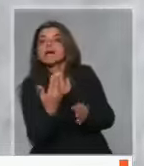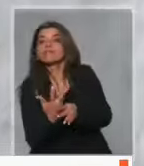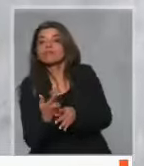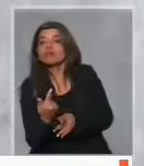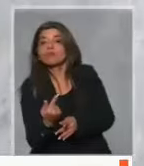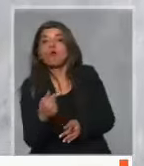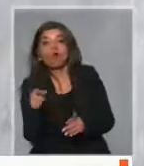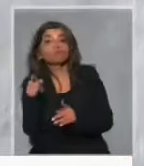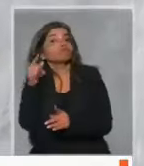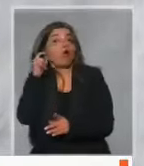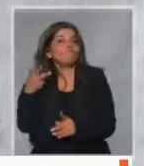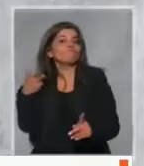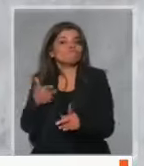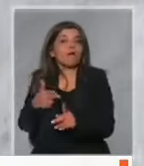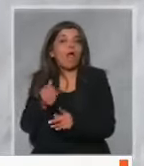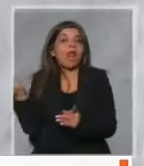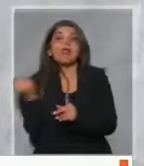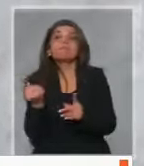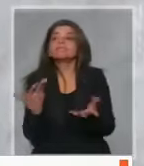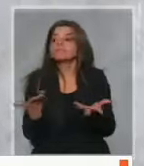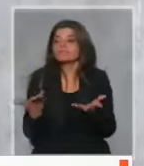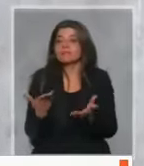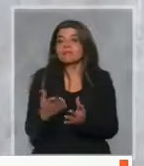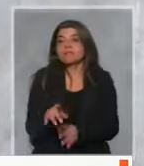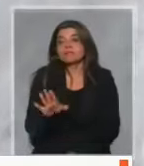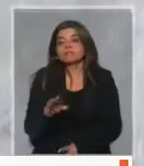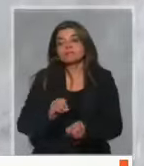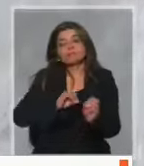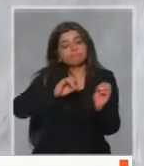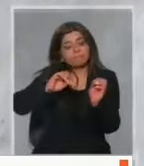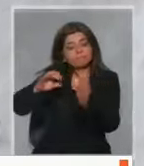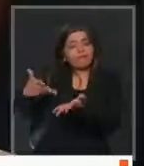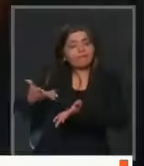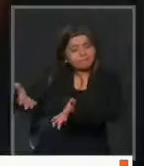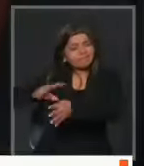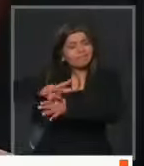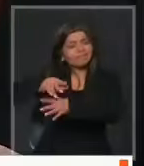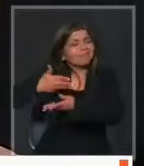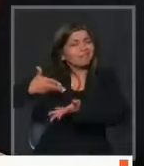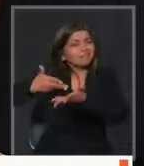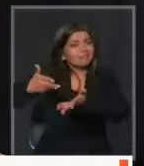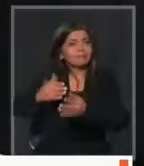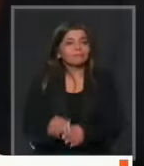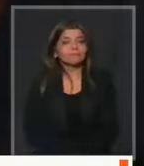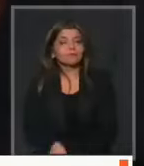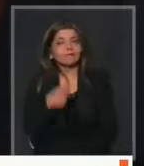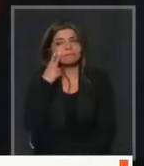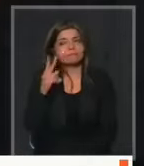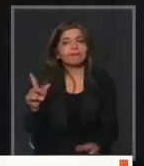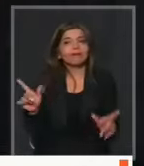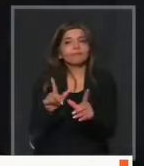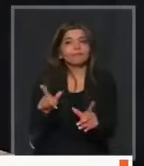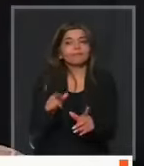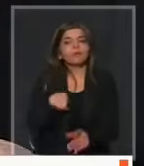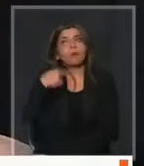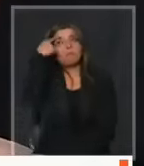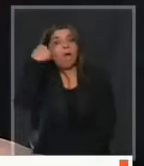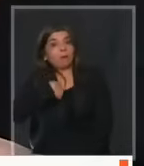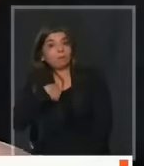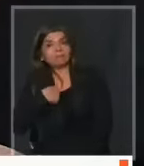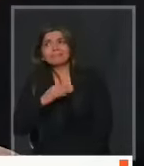la mato. Y cállate ahí. Chao, solté la camioneta nomás y la entregué. Uno siempre lo ve en la tele, pero uno nunca piensa que le va a